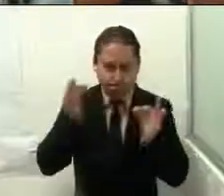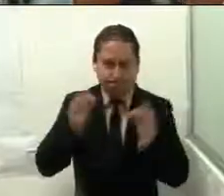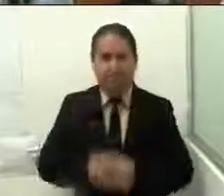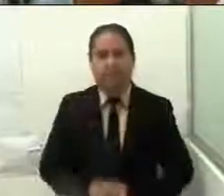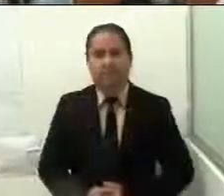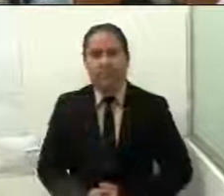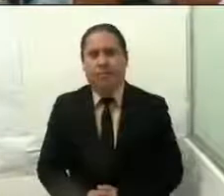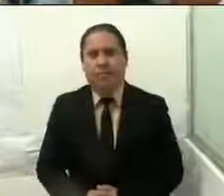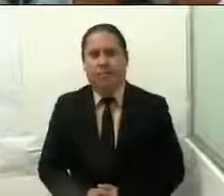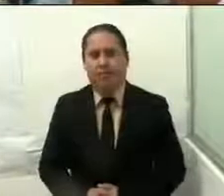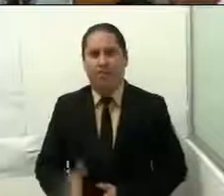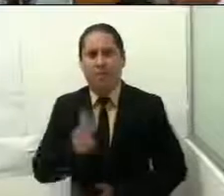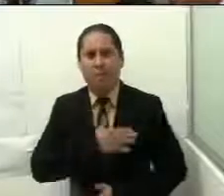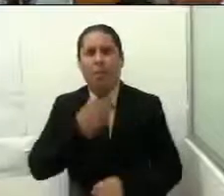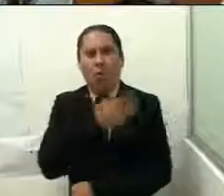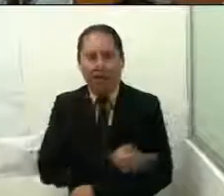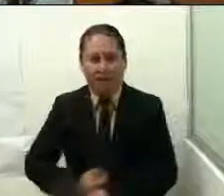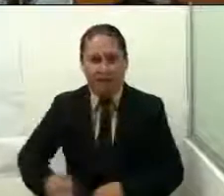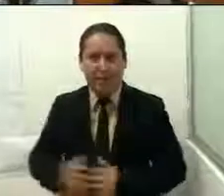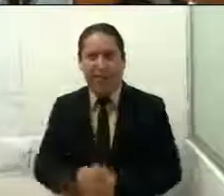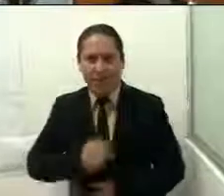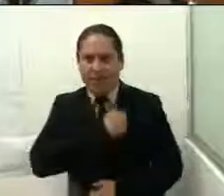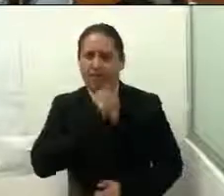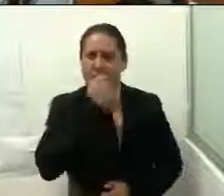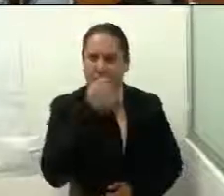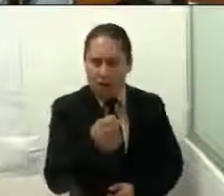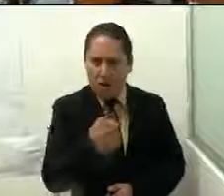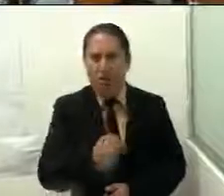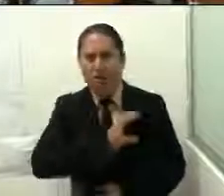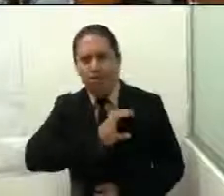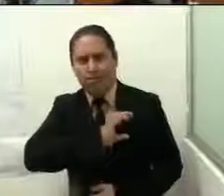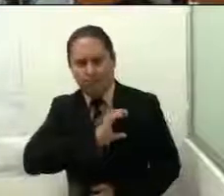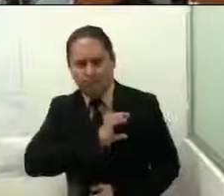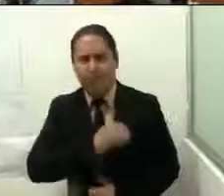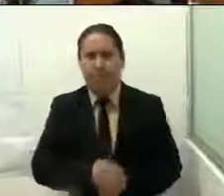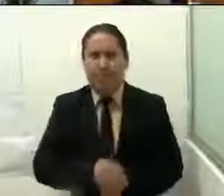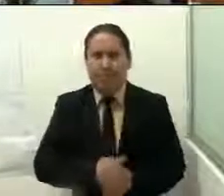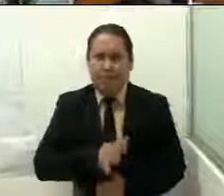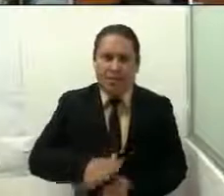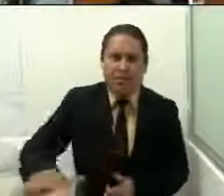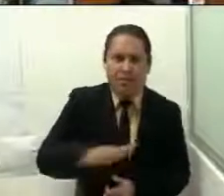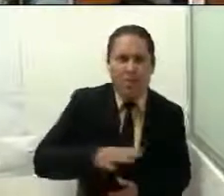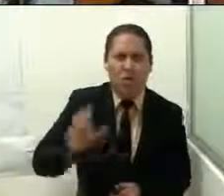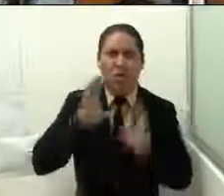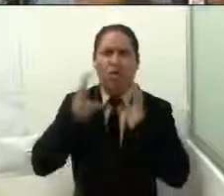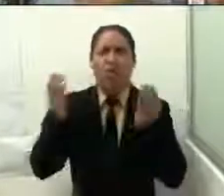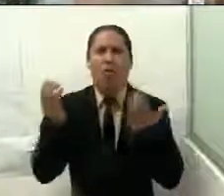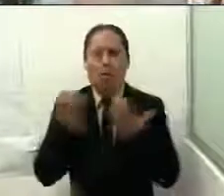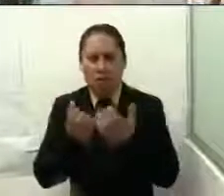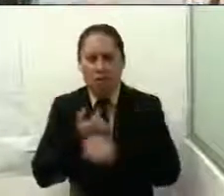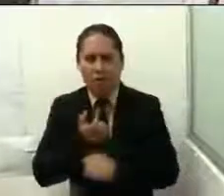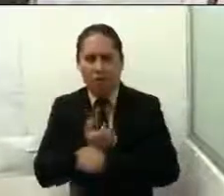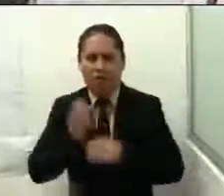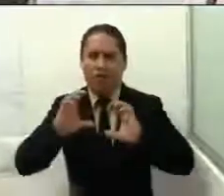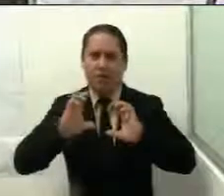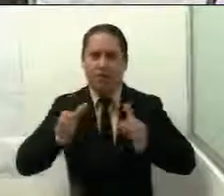muy buenas tardes saludo con afecto a los integrantes de la 66 legislatura del